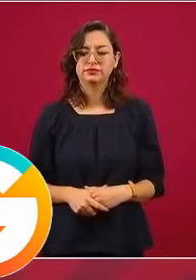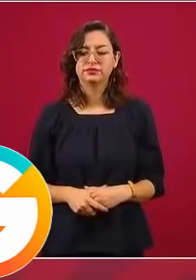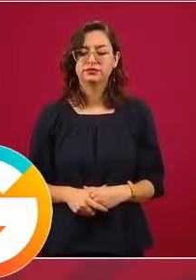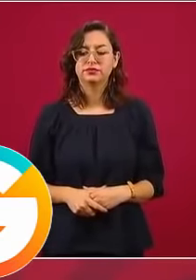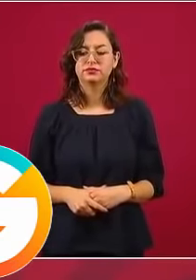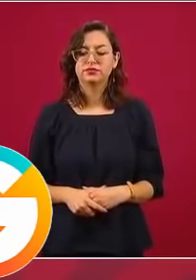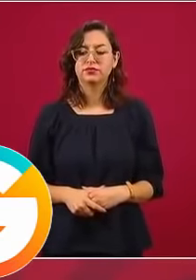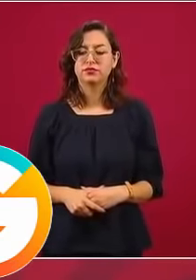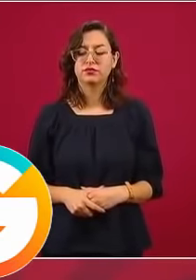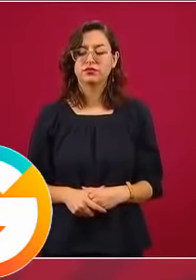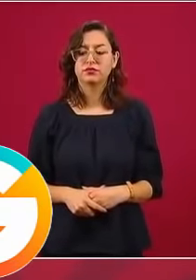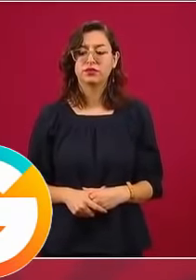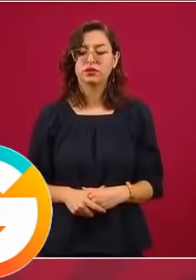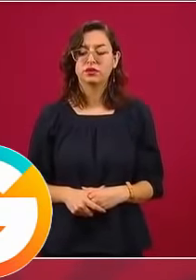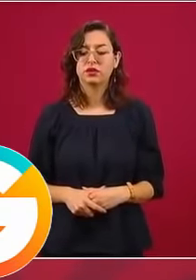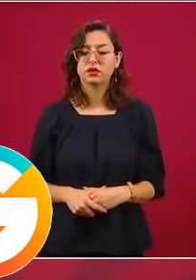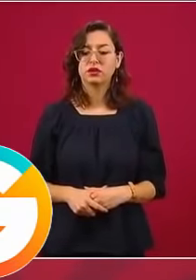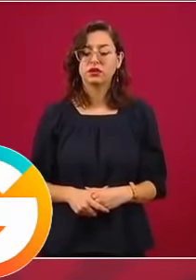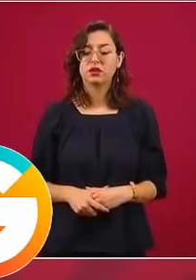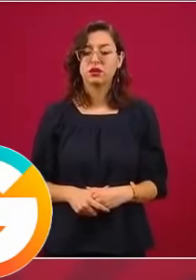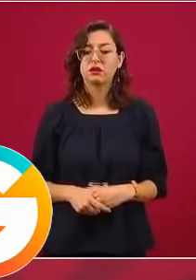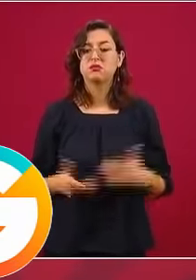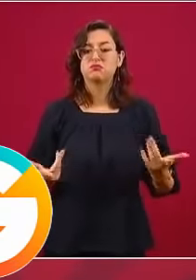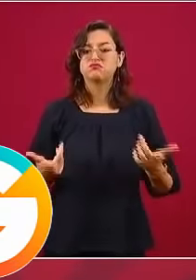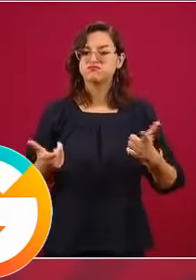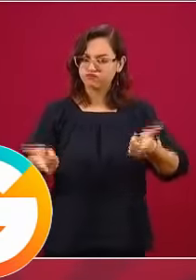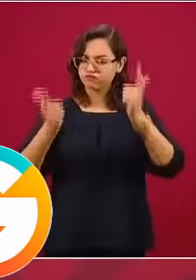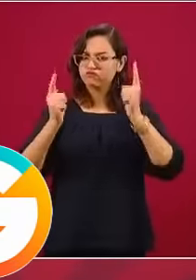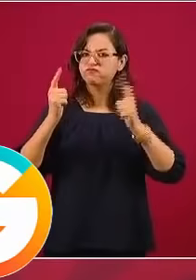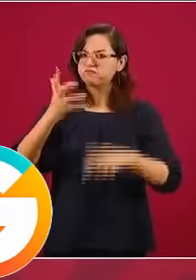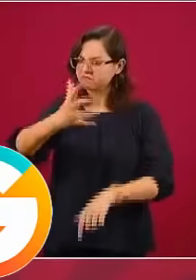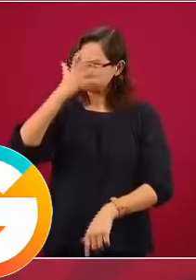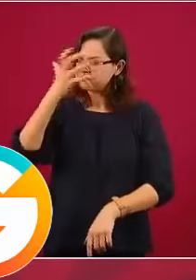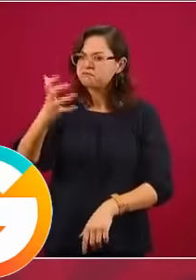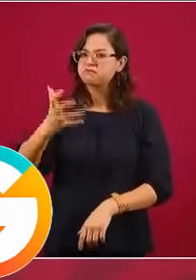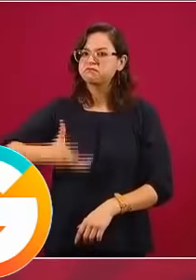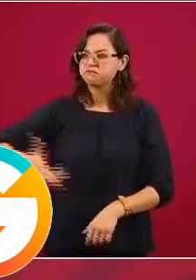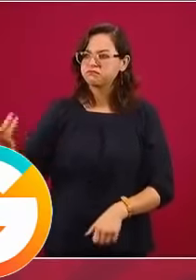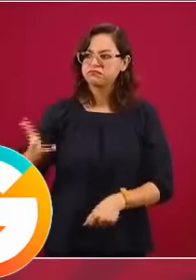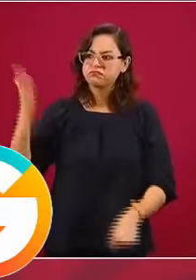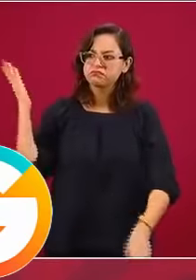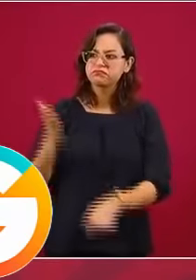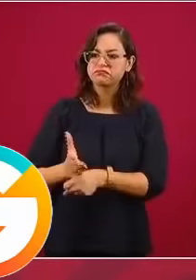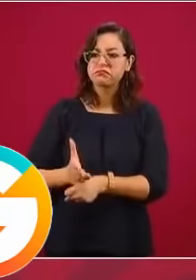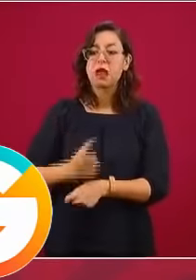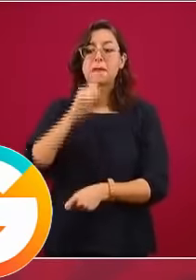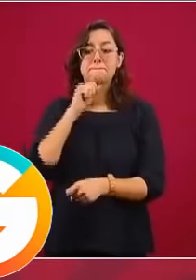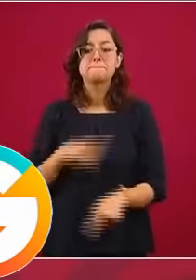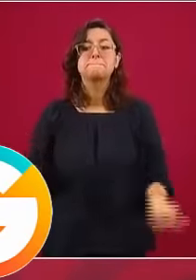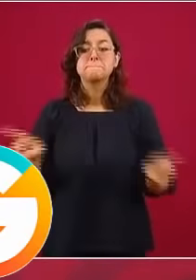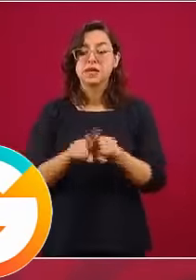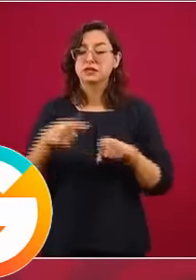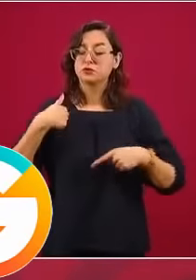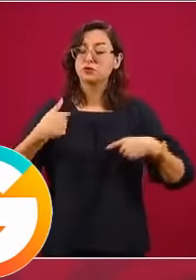Y yo espero que se actúe. Y espero también